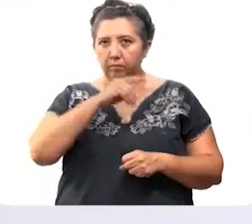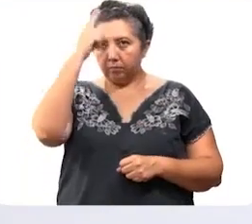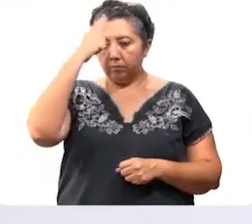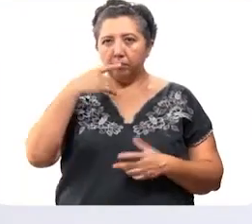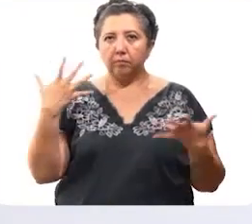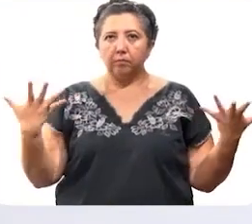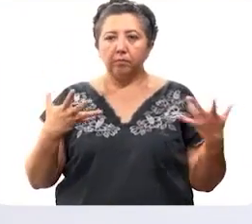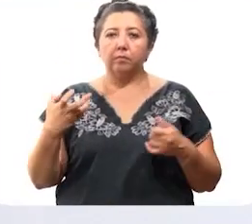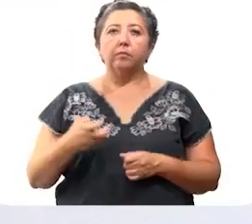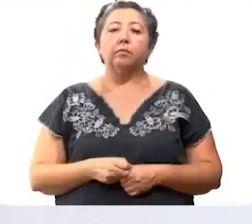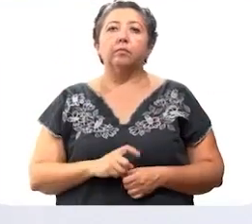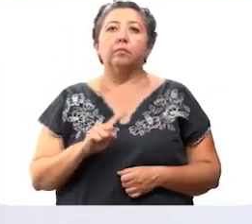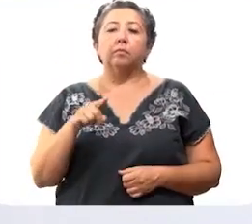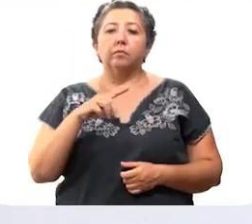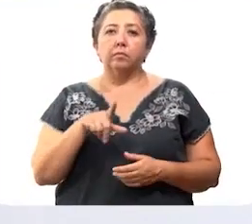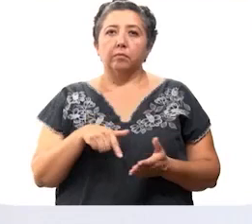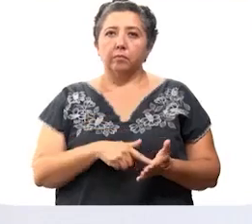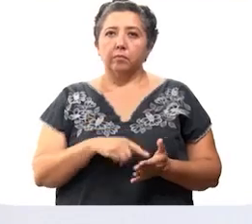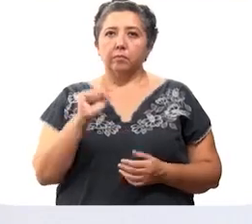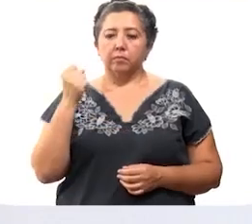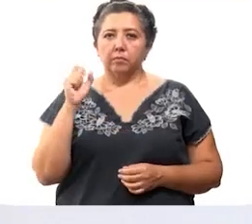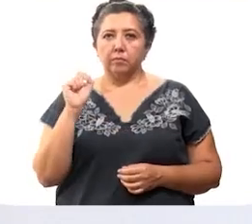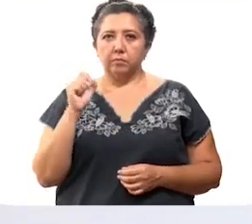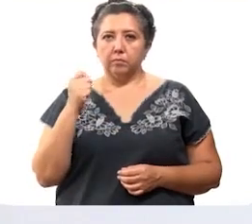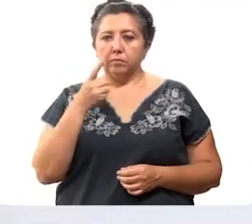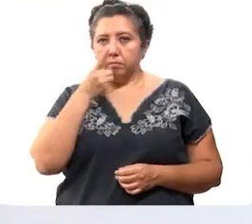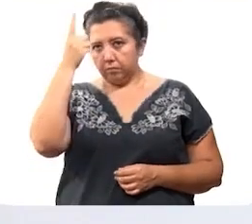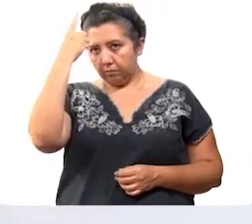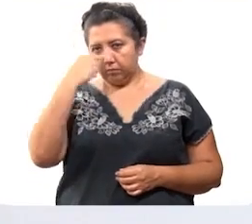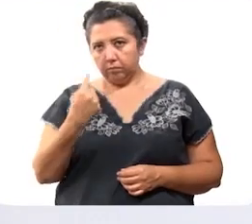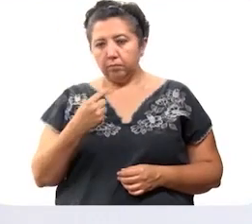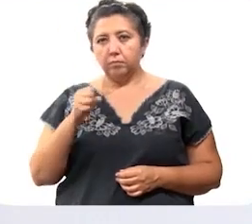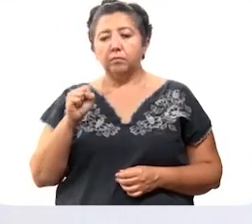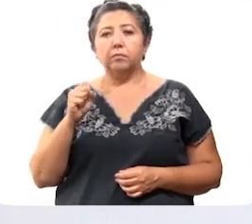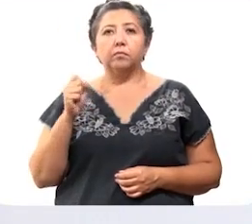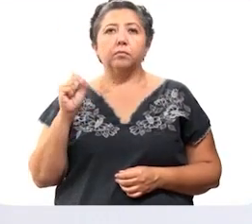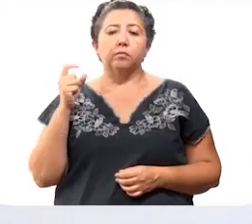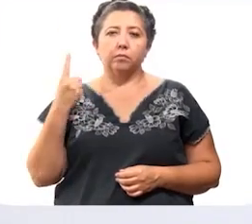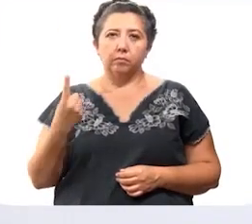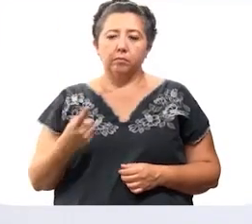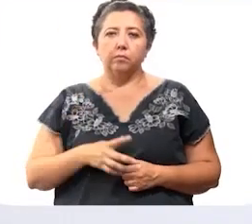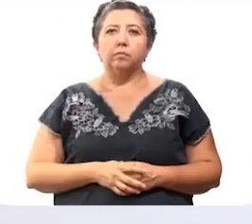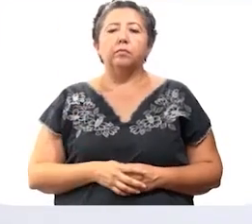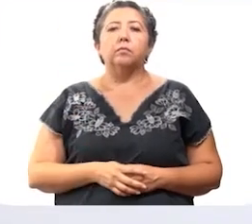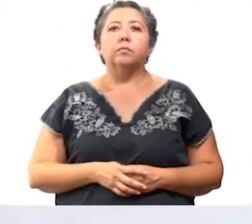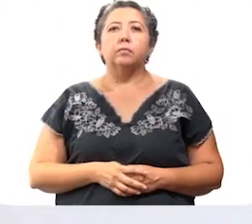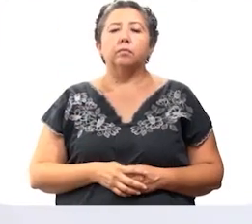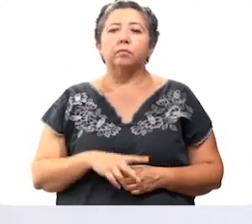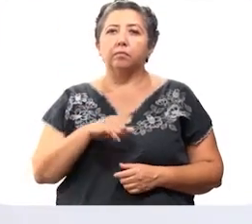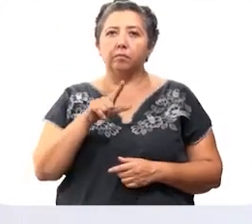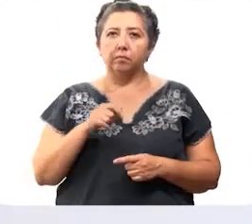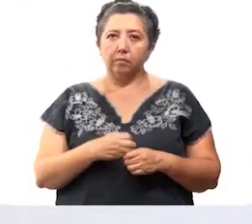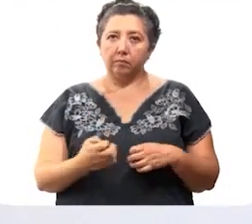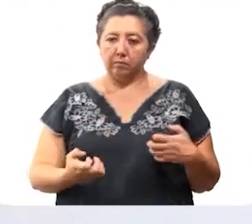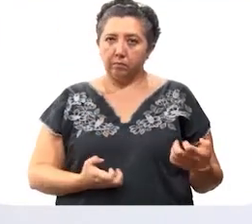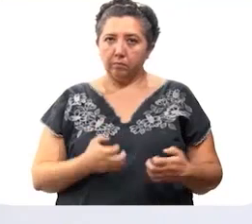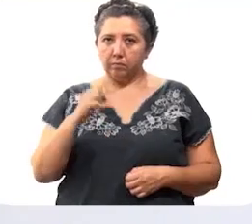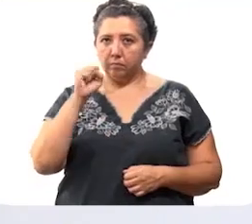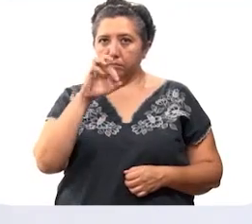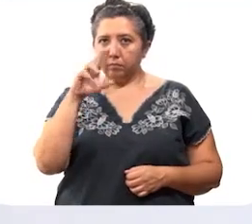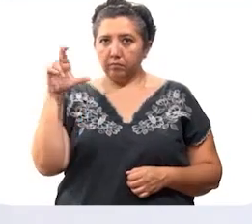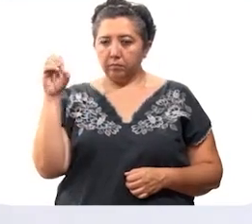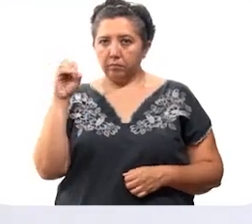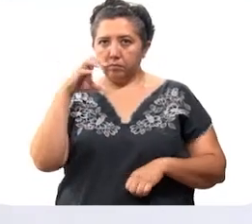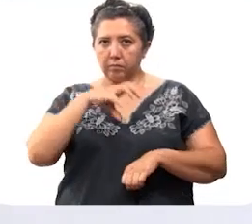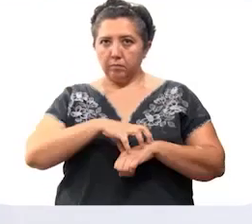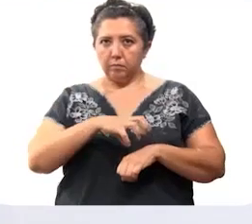para llevar a cabo esta tarea son los macrocentros de vacunación adecuados en el Centro de Convenciones Yucatán Siglo XXI y el Multigimnasio Socorro Cerón